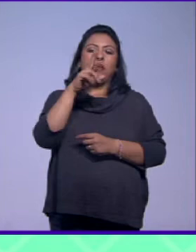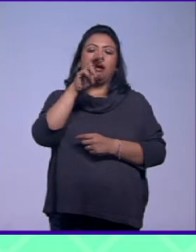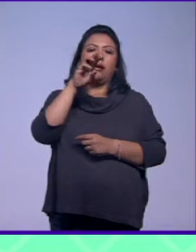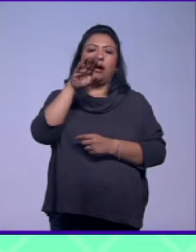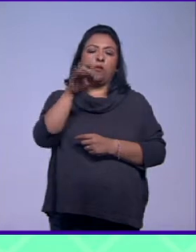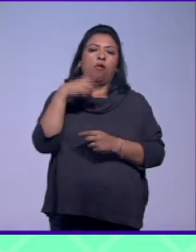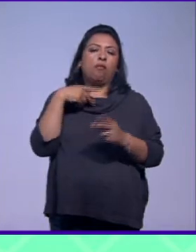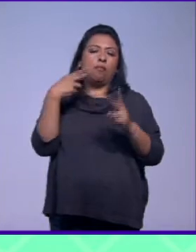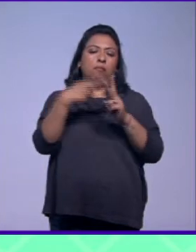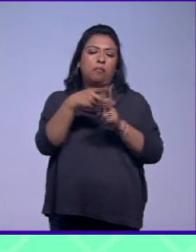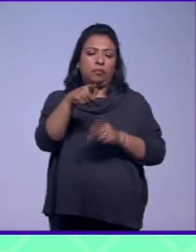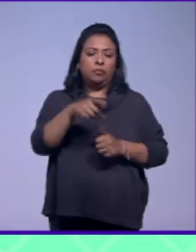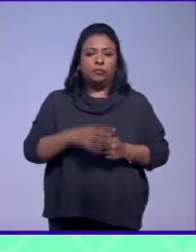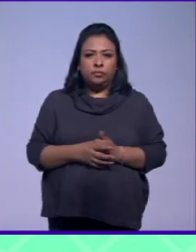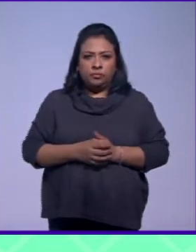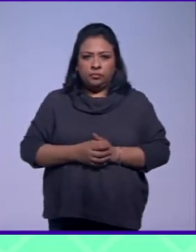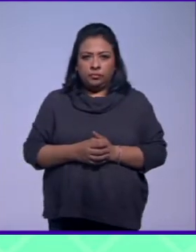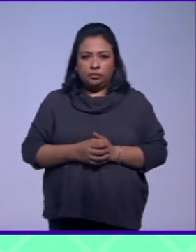calo